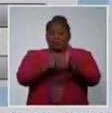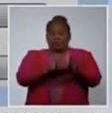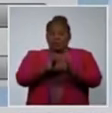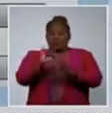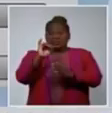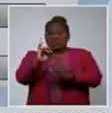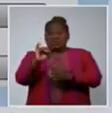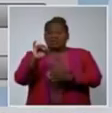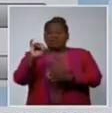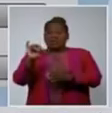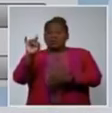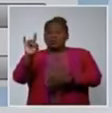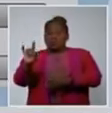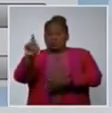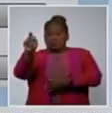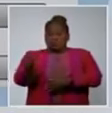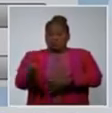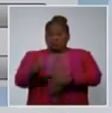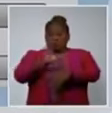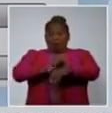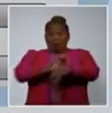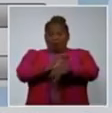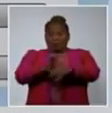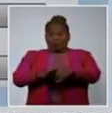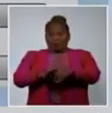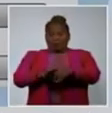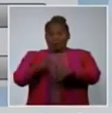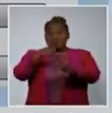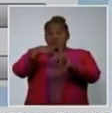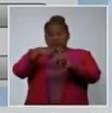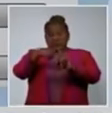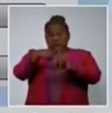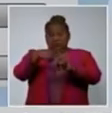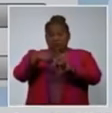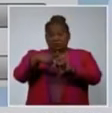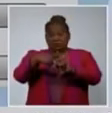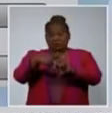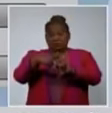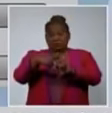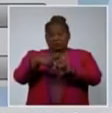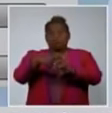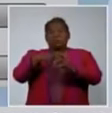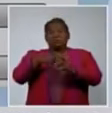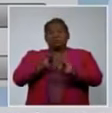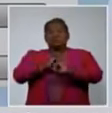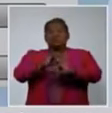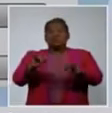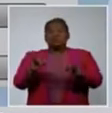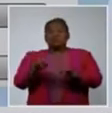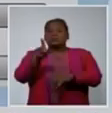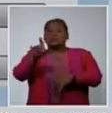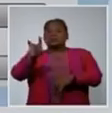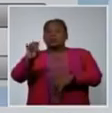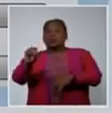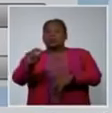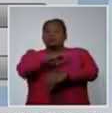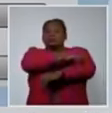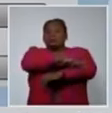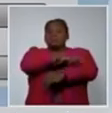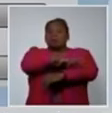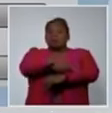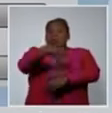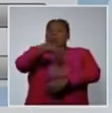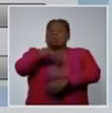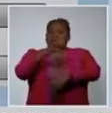los casos en el mundo son recibe reportando 190 países 99 territorio